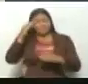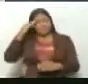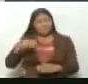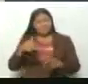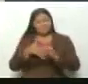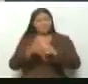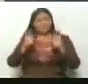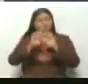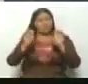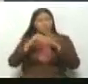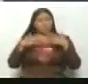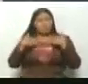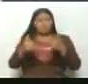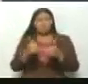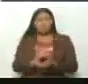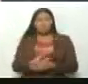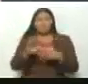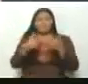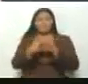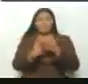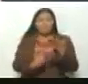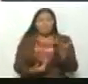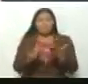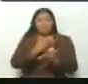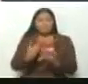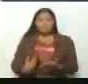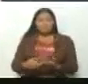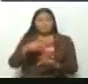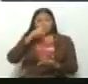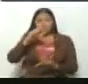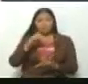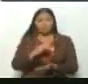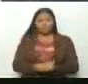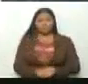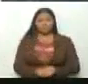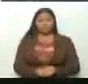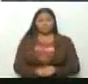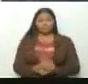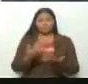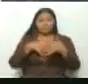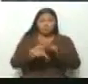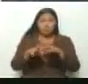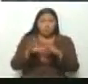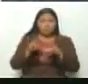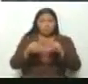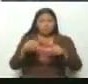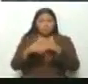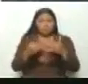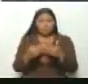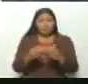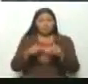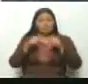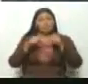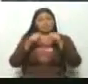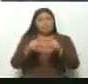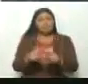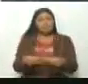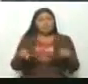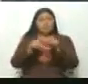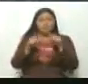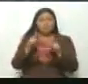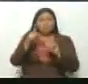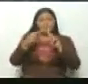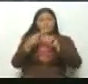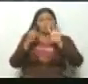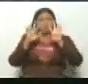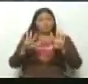militares de educación y salud es una propuesta del presidente Nicolás como parte de la integración en el territorio y para continuar el